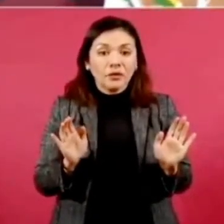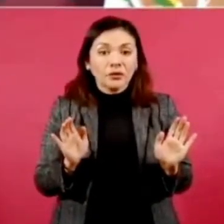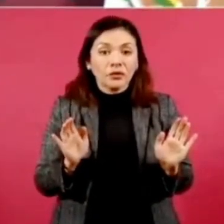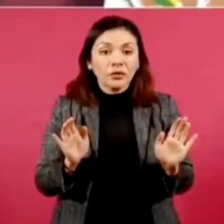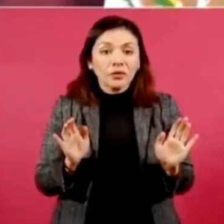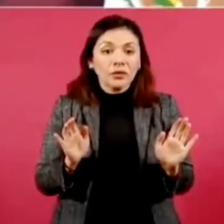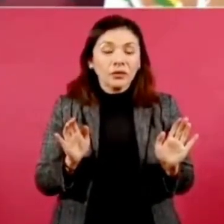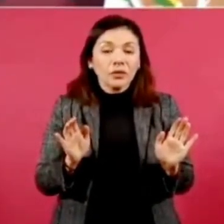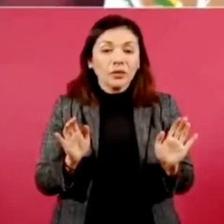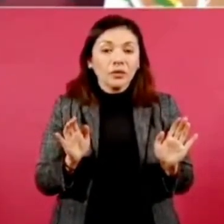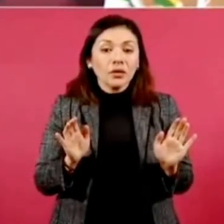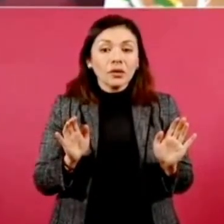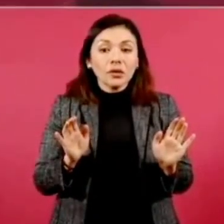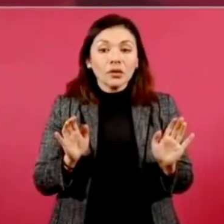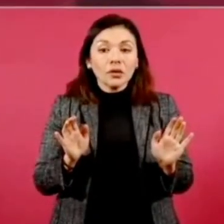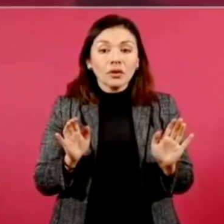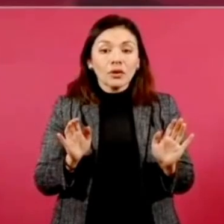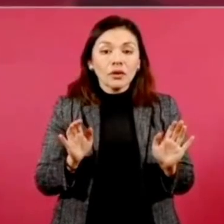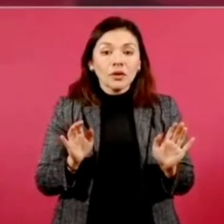para que actúen